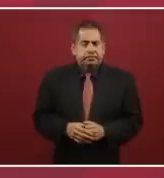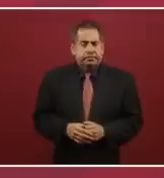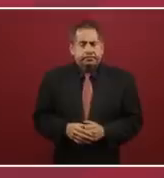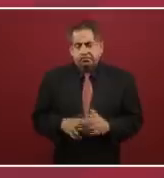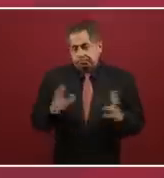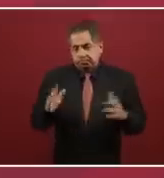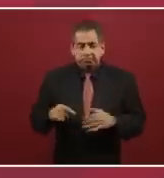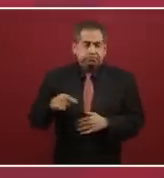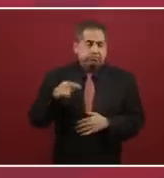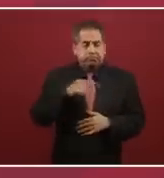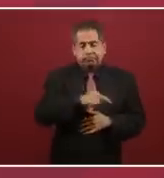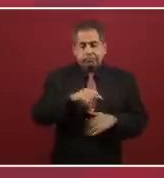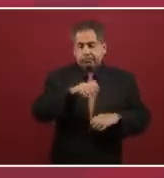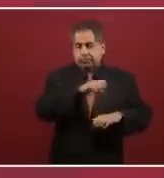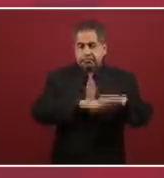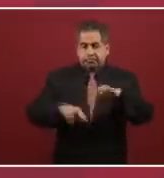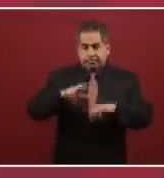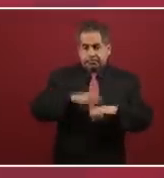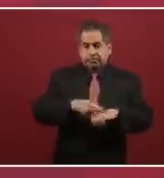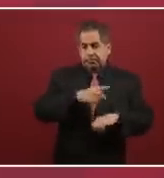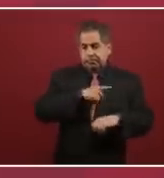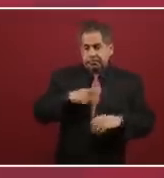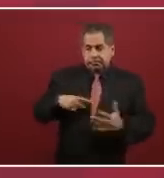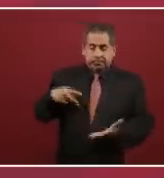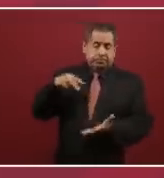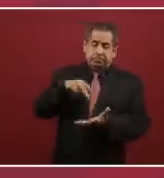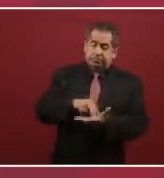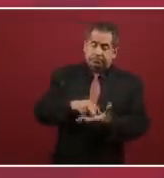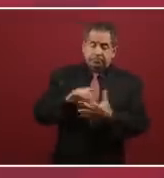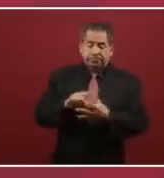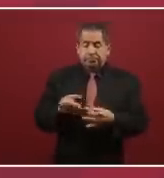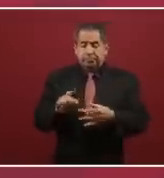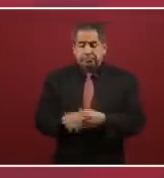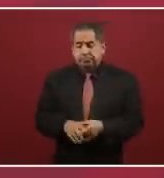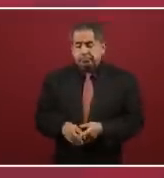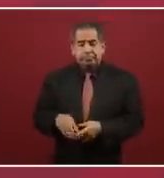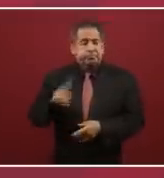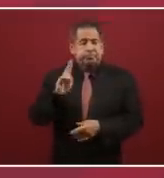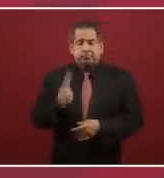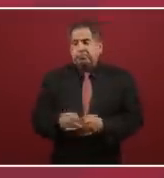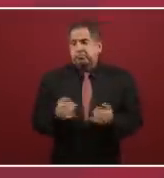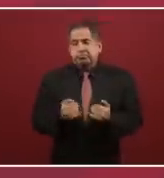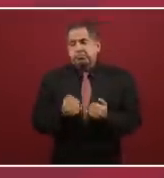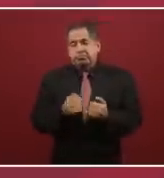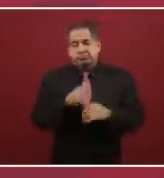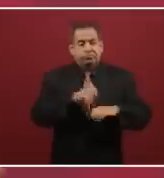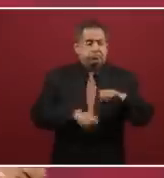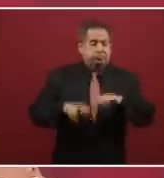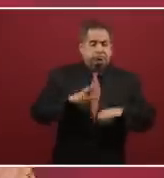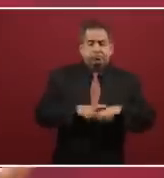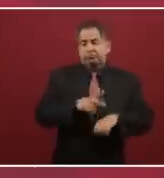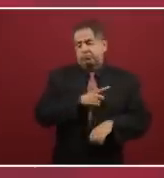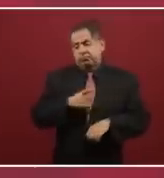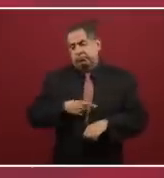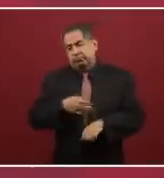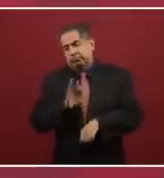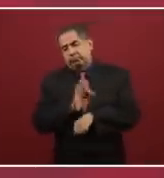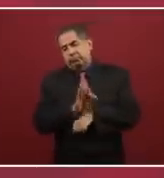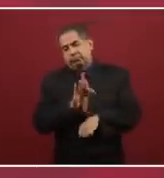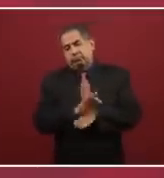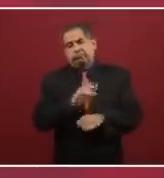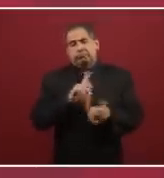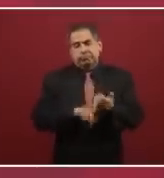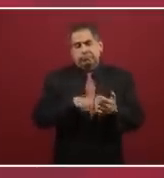que hacerlo, como lo haría cualquier embajador, tiene que defender a una